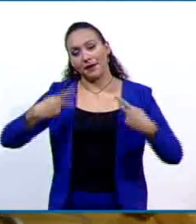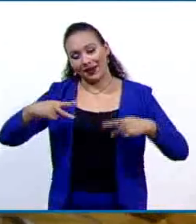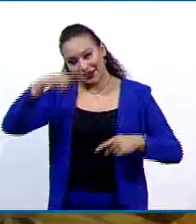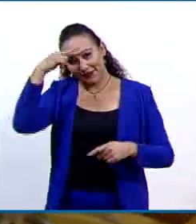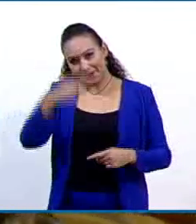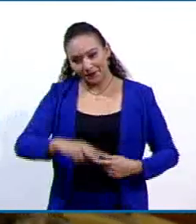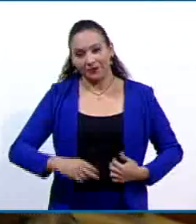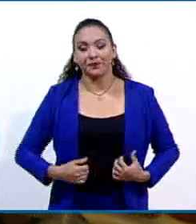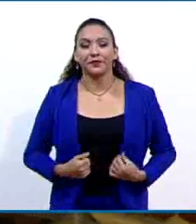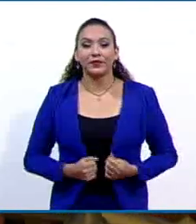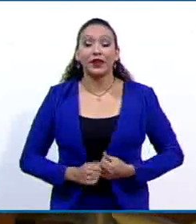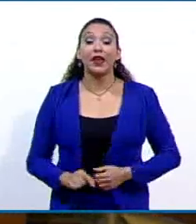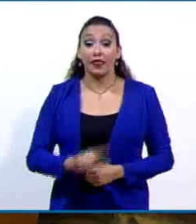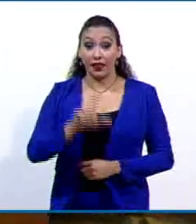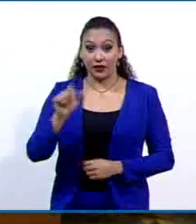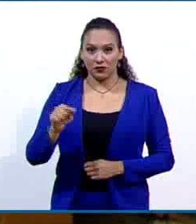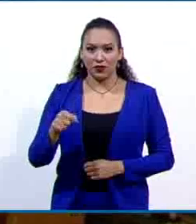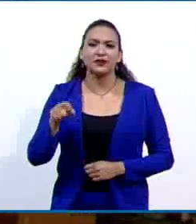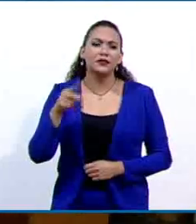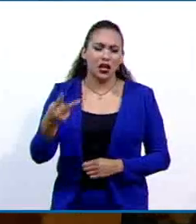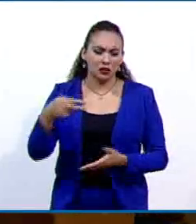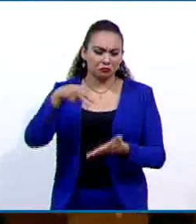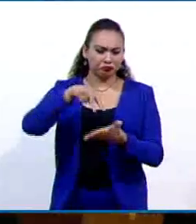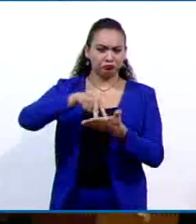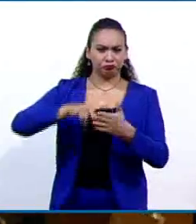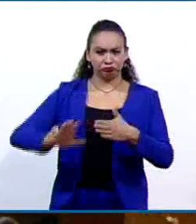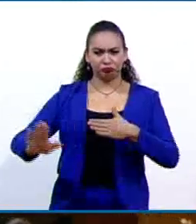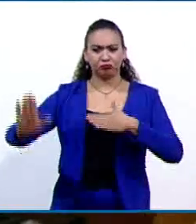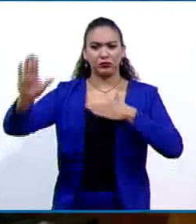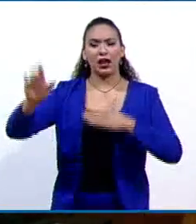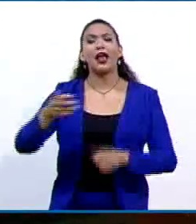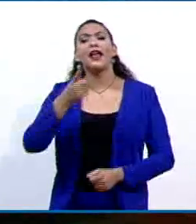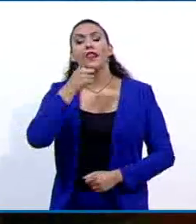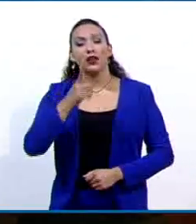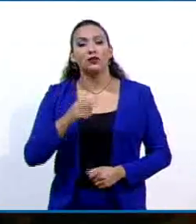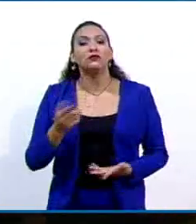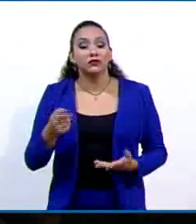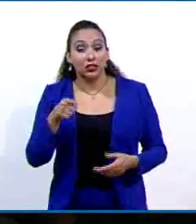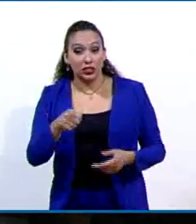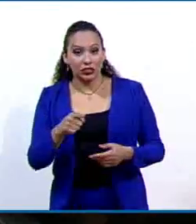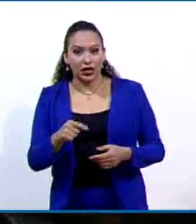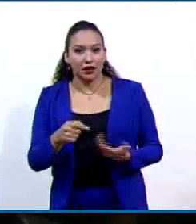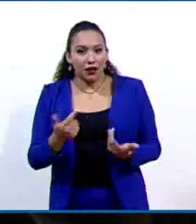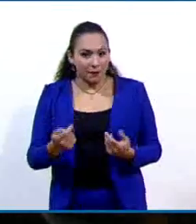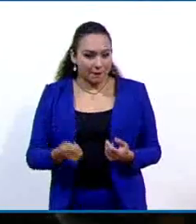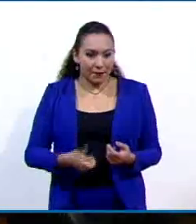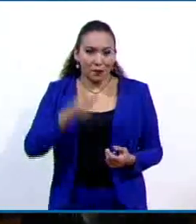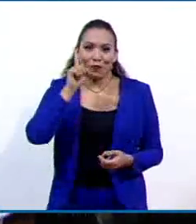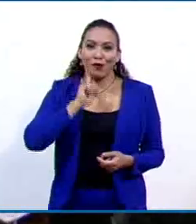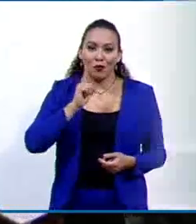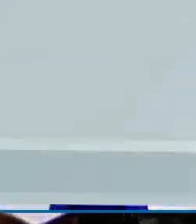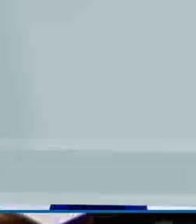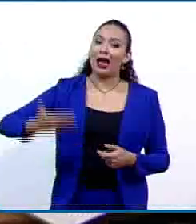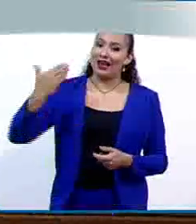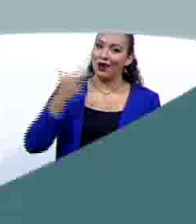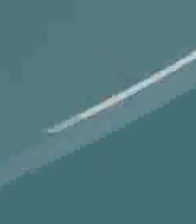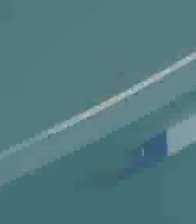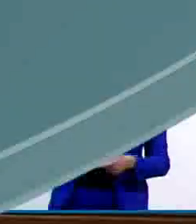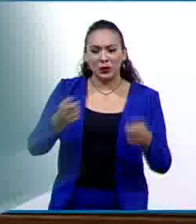Tras rendir protesta, subrayó que es una muestra del Pleno de la Corte por romper los techos de cristal.